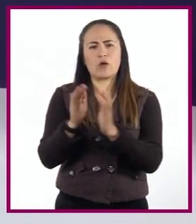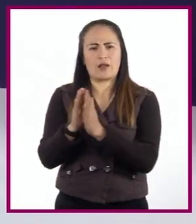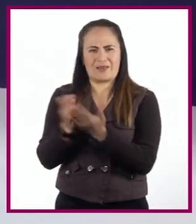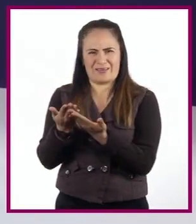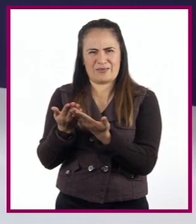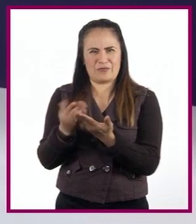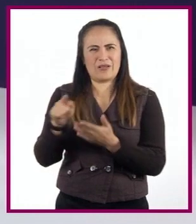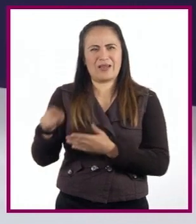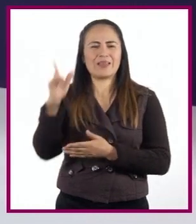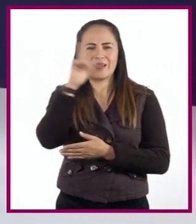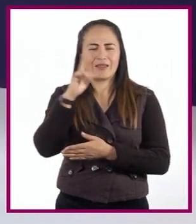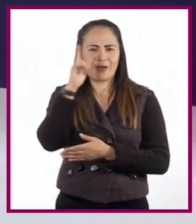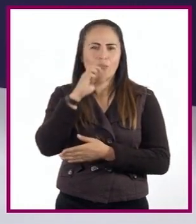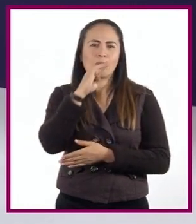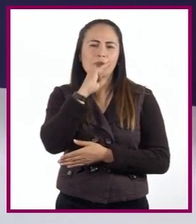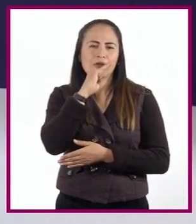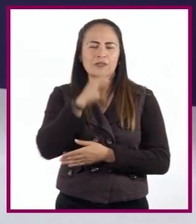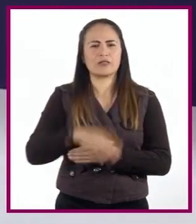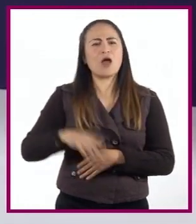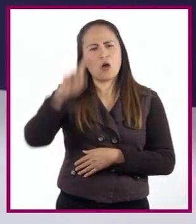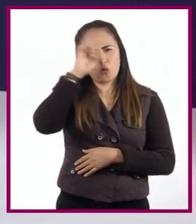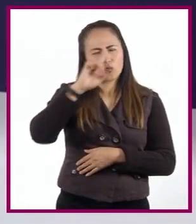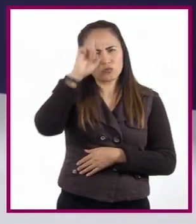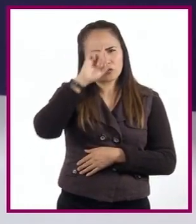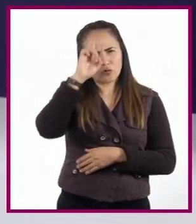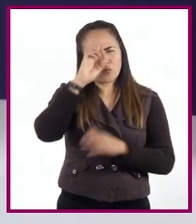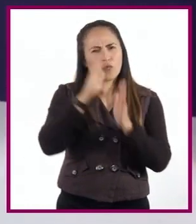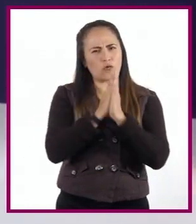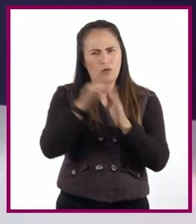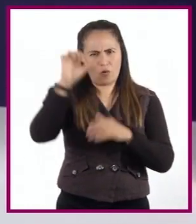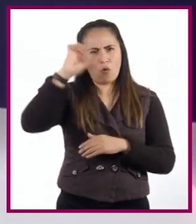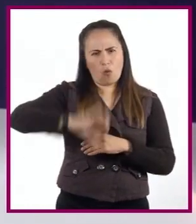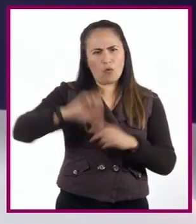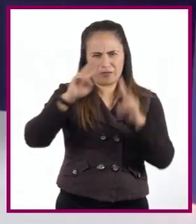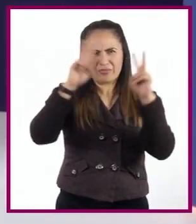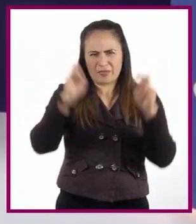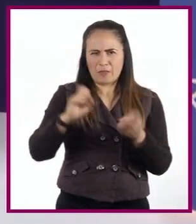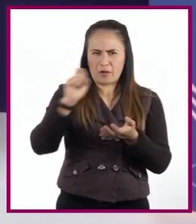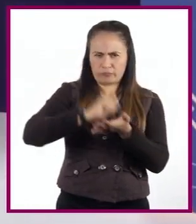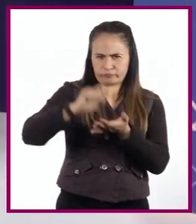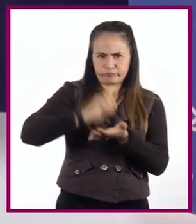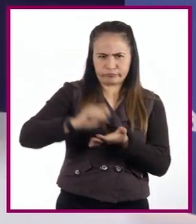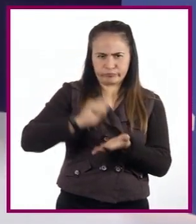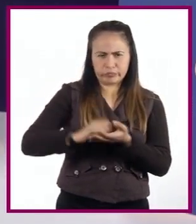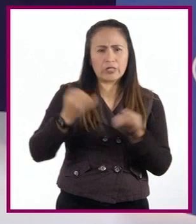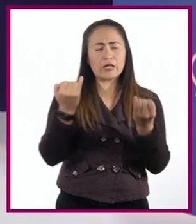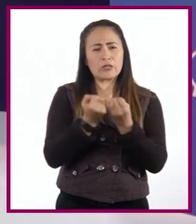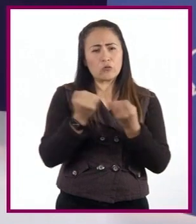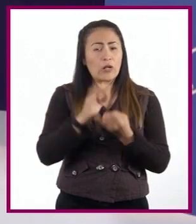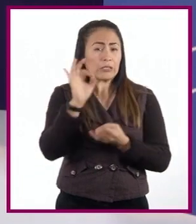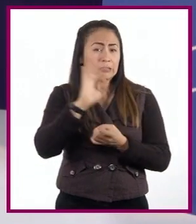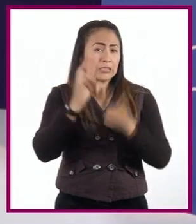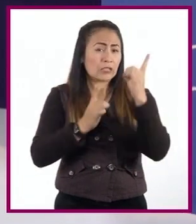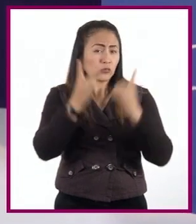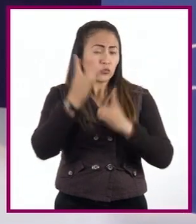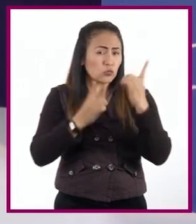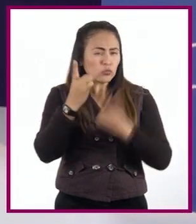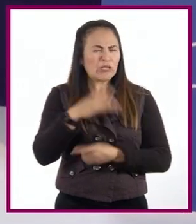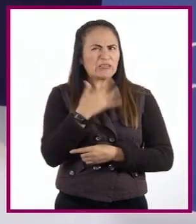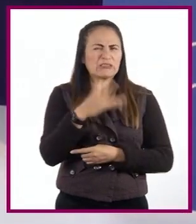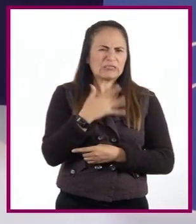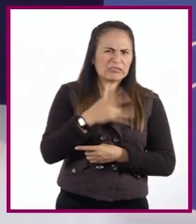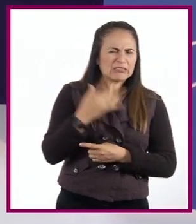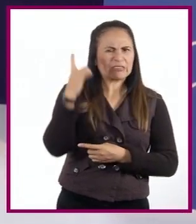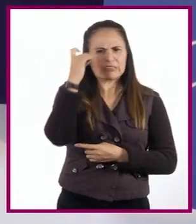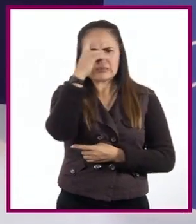texto Lengua Materna. Les sugiero tomar notas sobre el tema visto en esta sesión, así como apuntar cualquier duda, inquietud o